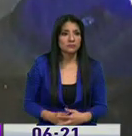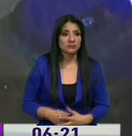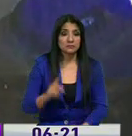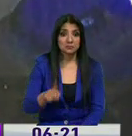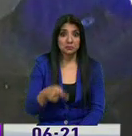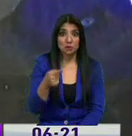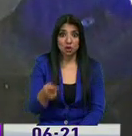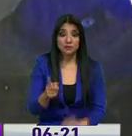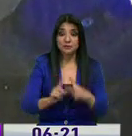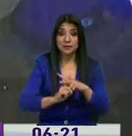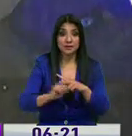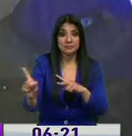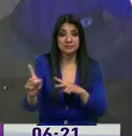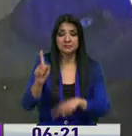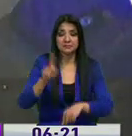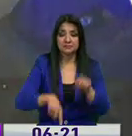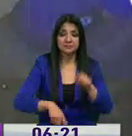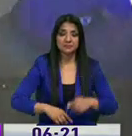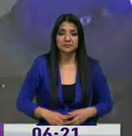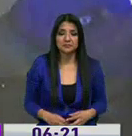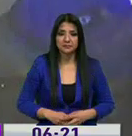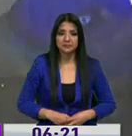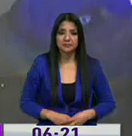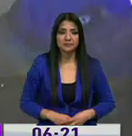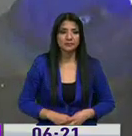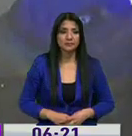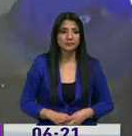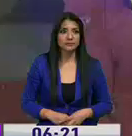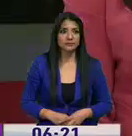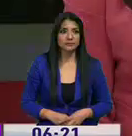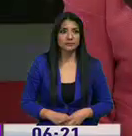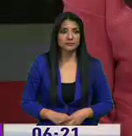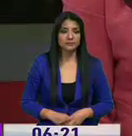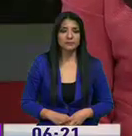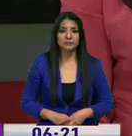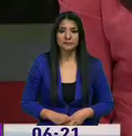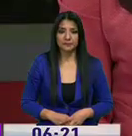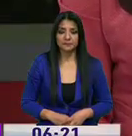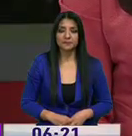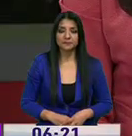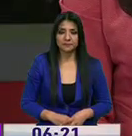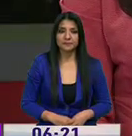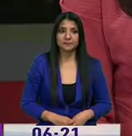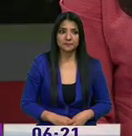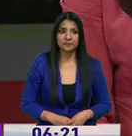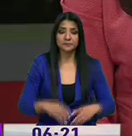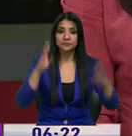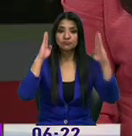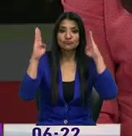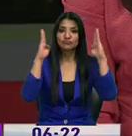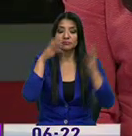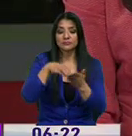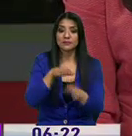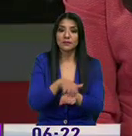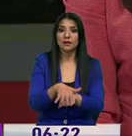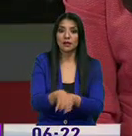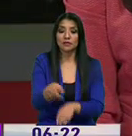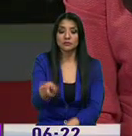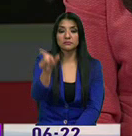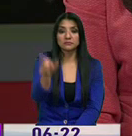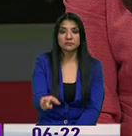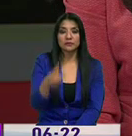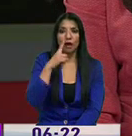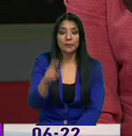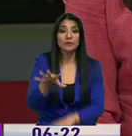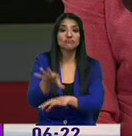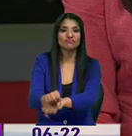no podrán escapar informó charlie pisa mi amada hoy a provincia de los ríos un hombre fue detenido por el